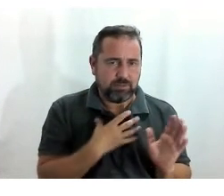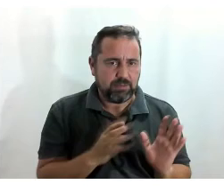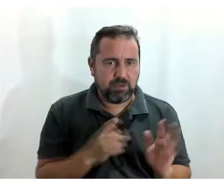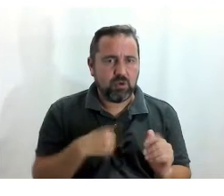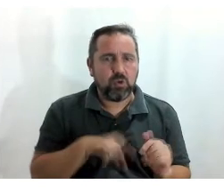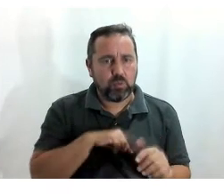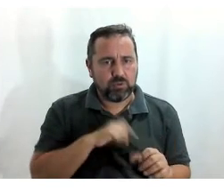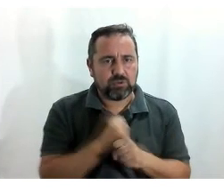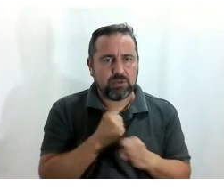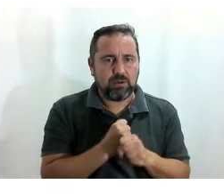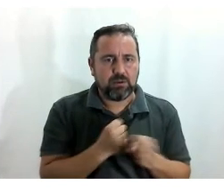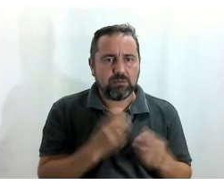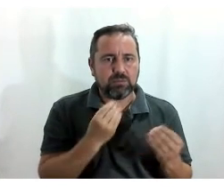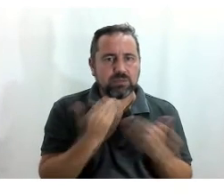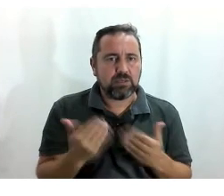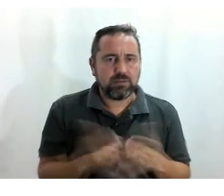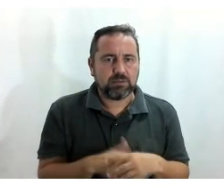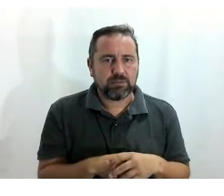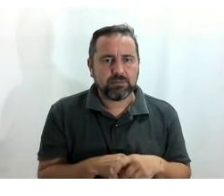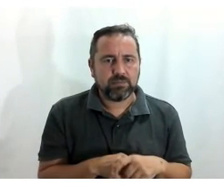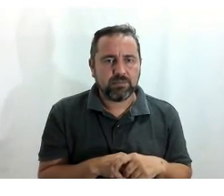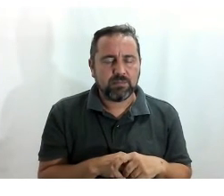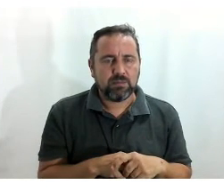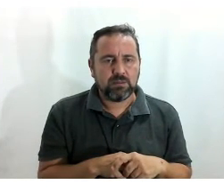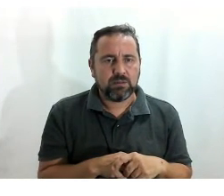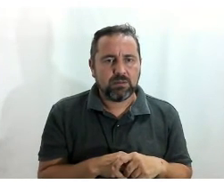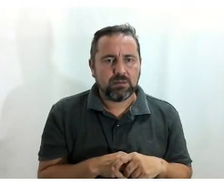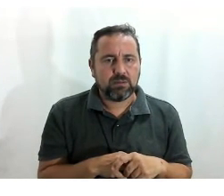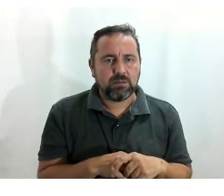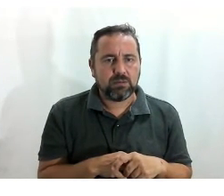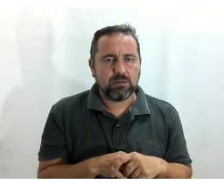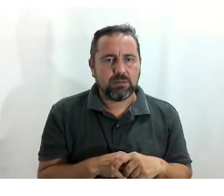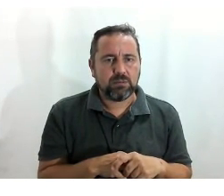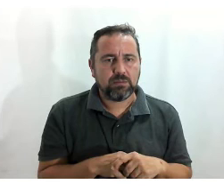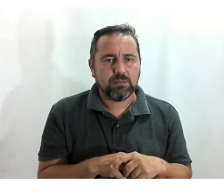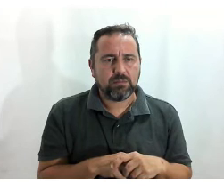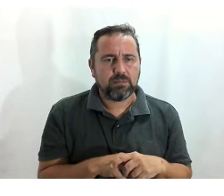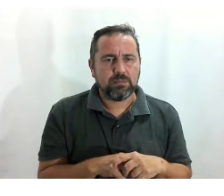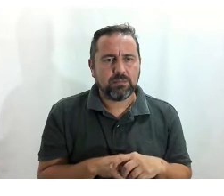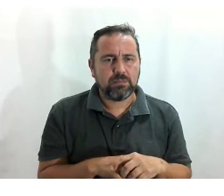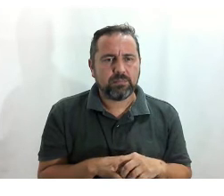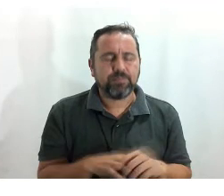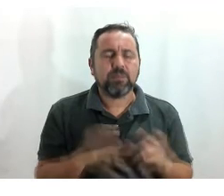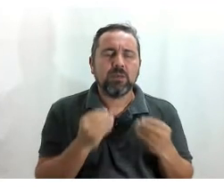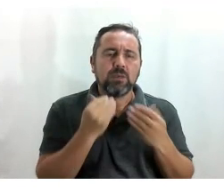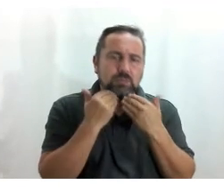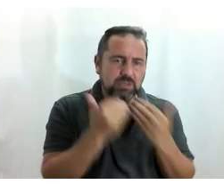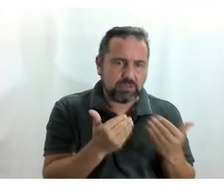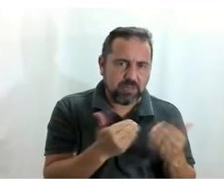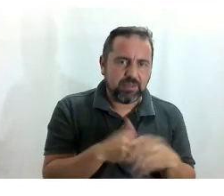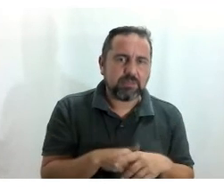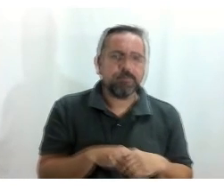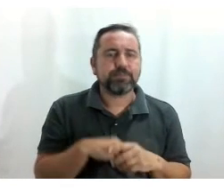nuestro trabajo. Muchísimas gracias. Muy bien. Compartir. Muchas